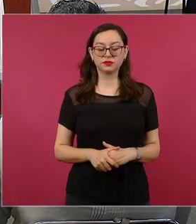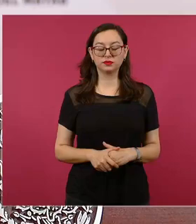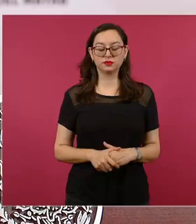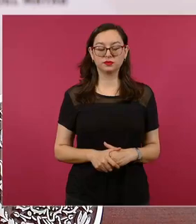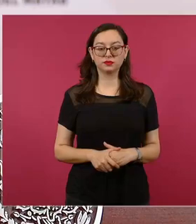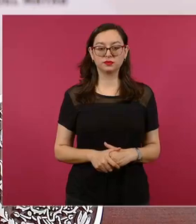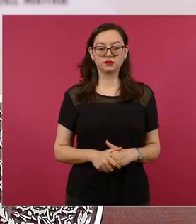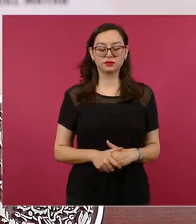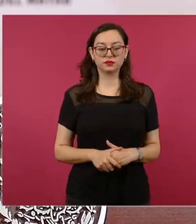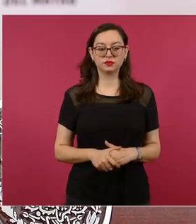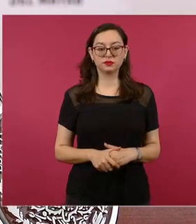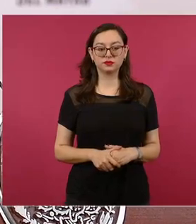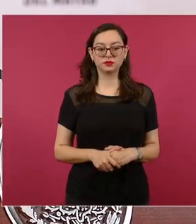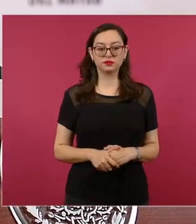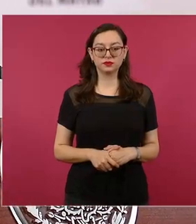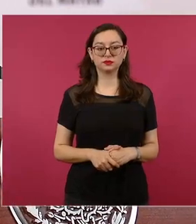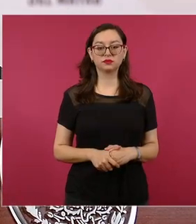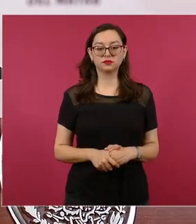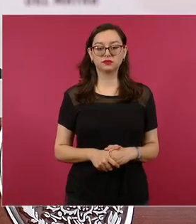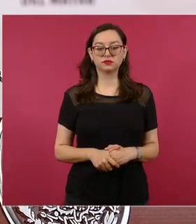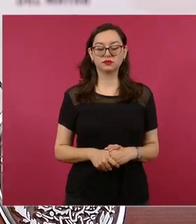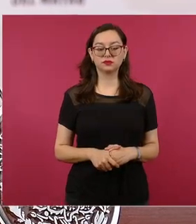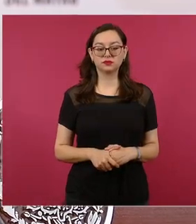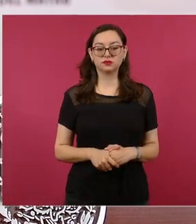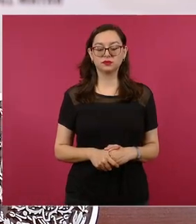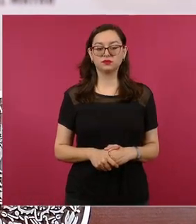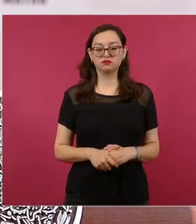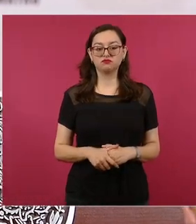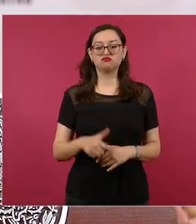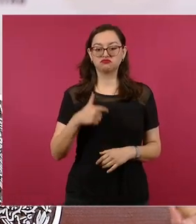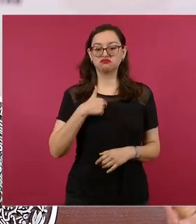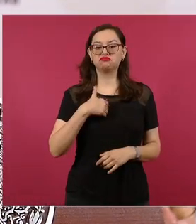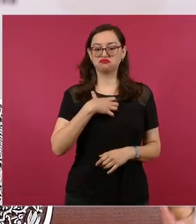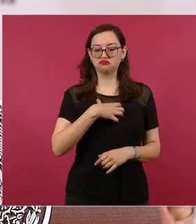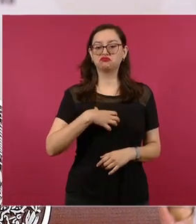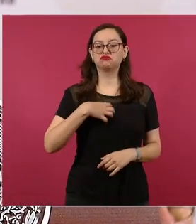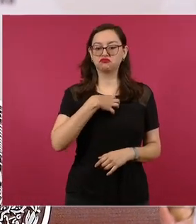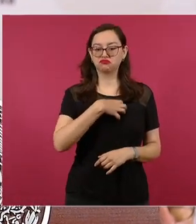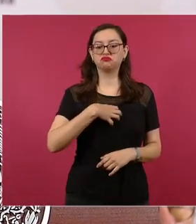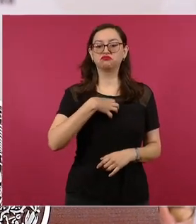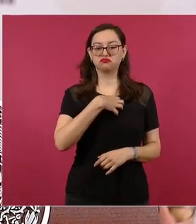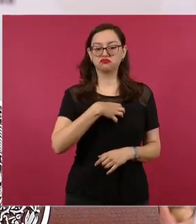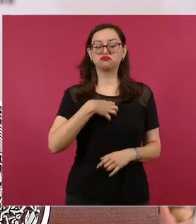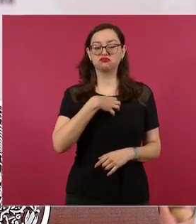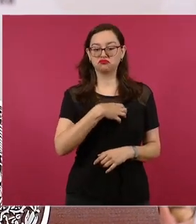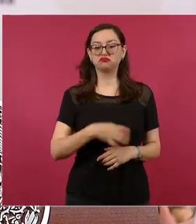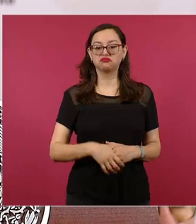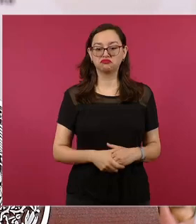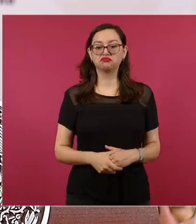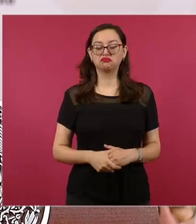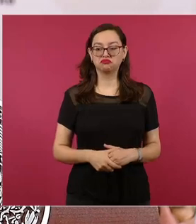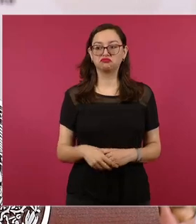Y sí, estoy muy contento con lo de la presidenta. Ah,